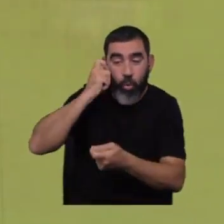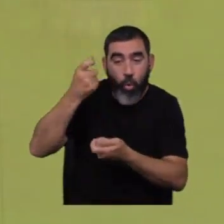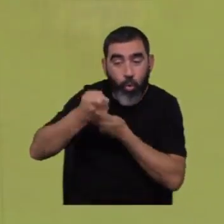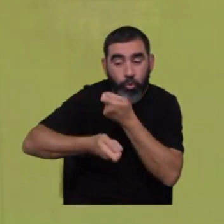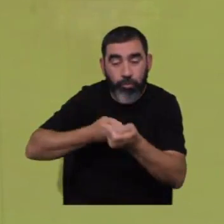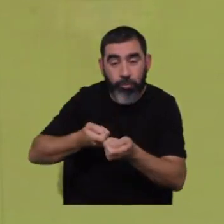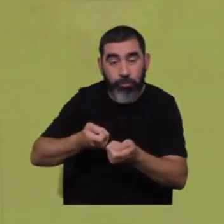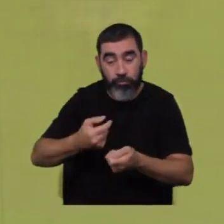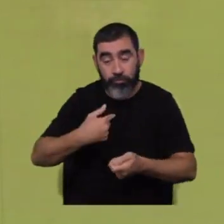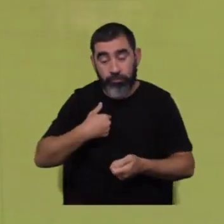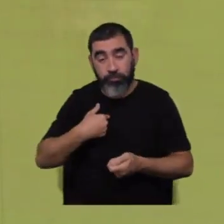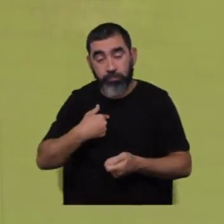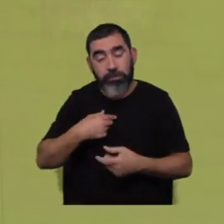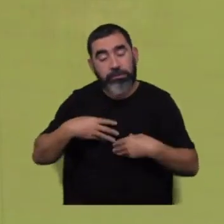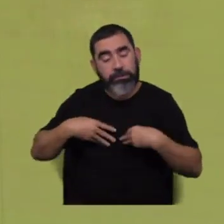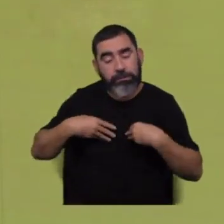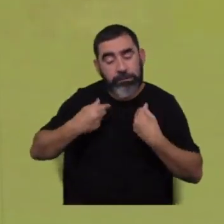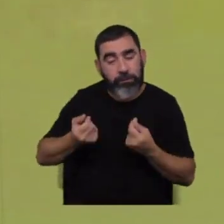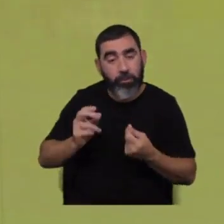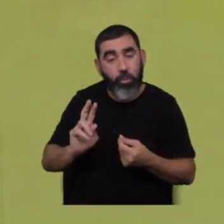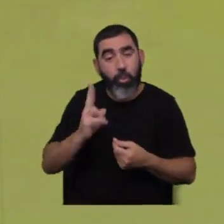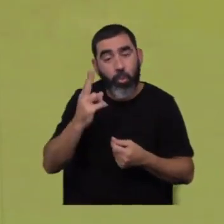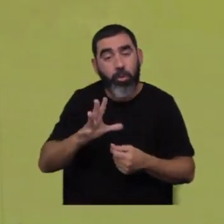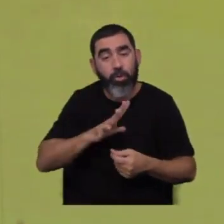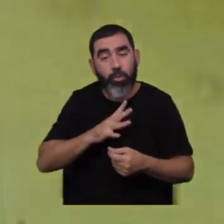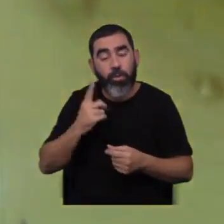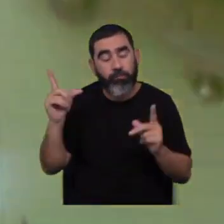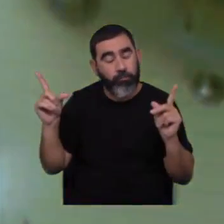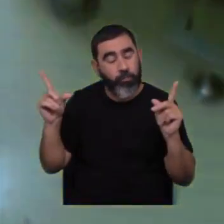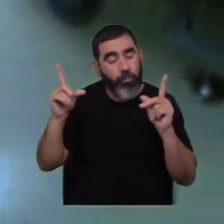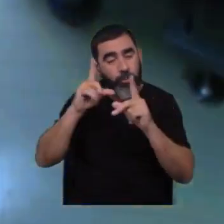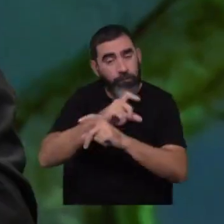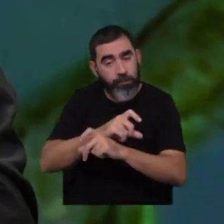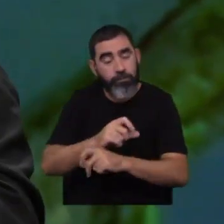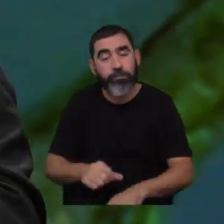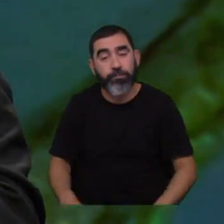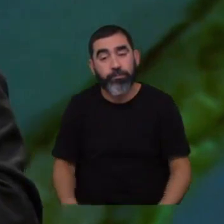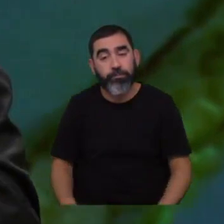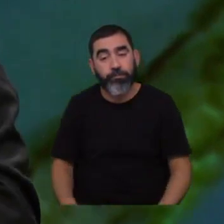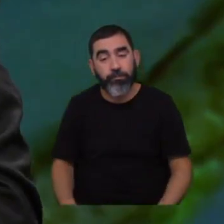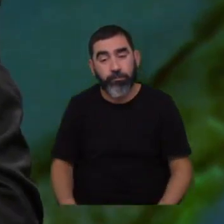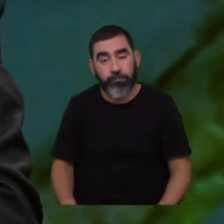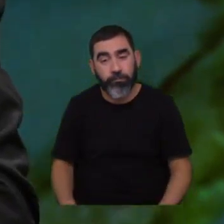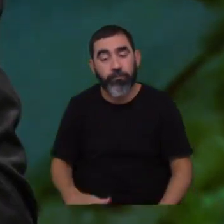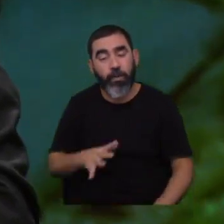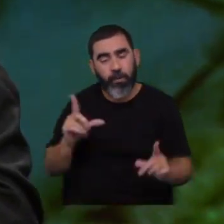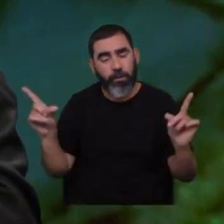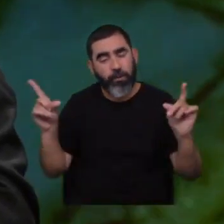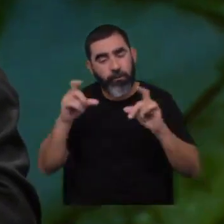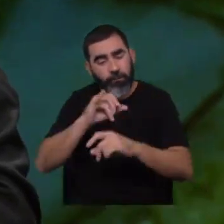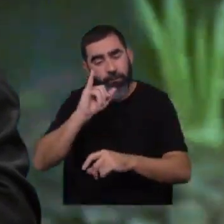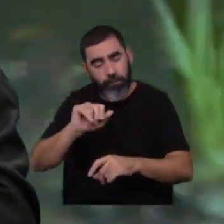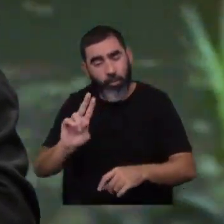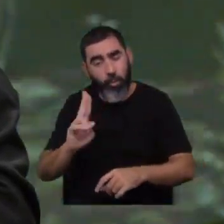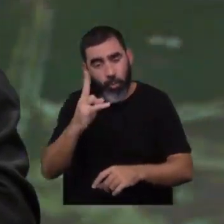uno de afuera tiene la sensación de que en Uruguay todavía nos cuesta mucho eso. ¿Es así? Sí, hay bastantes dificultades en realidad para